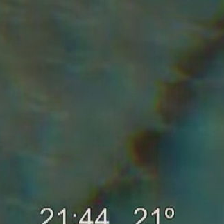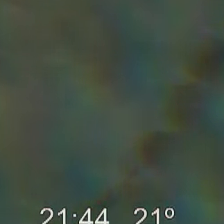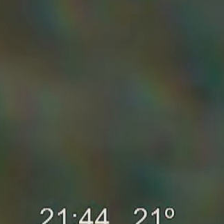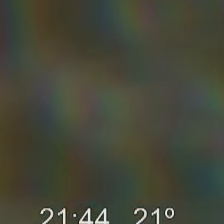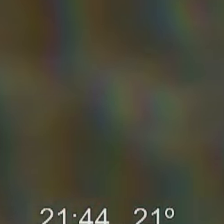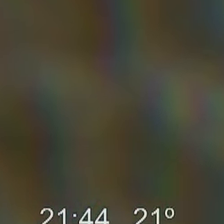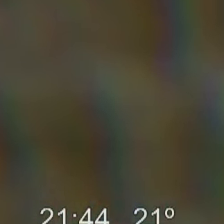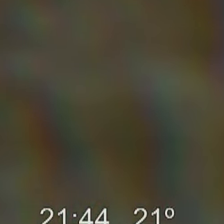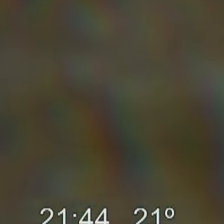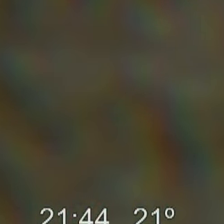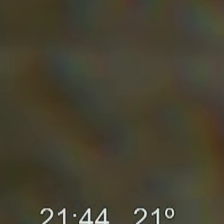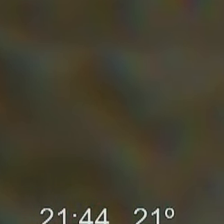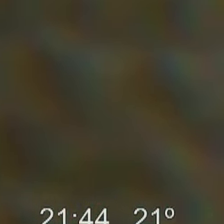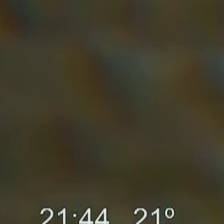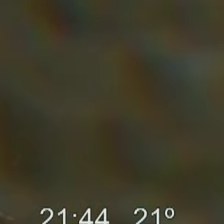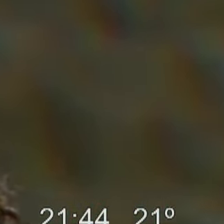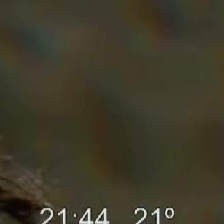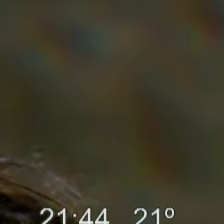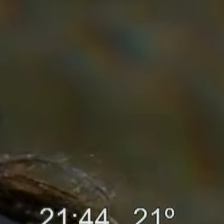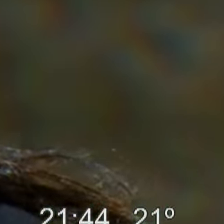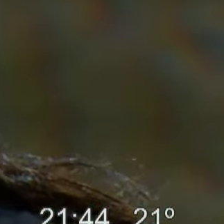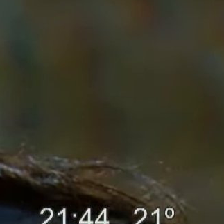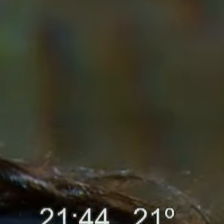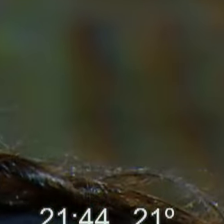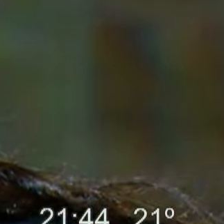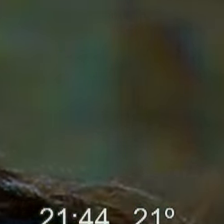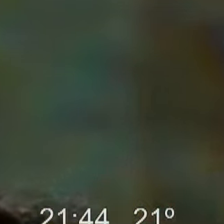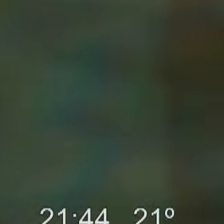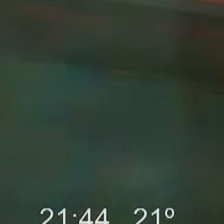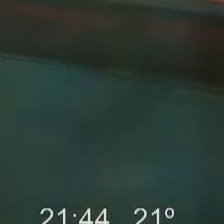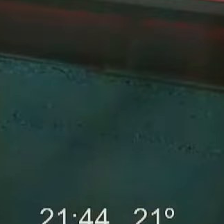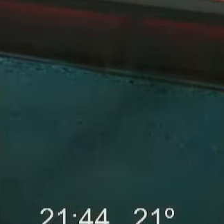Ese postre que hay sobre la mesa.